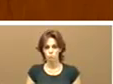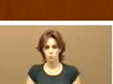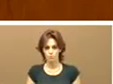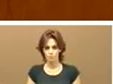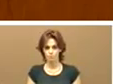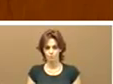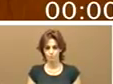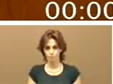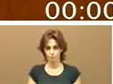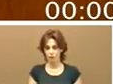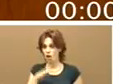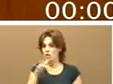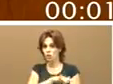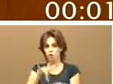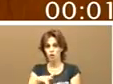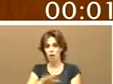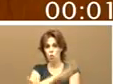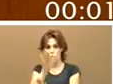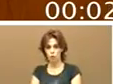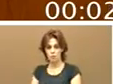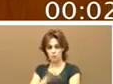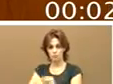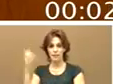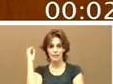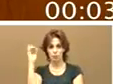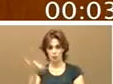estamos en la última intervención de la tarde